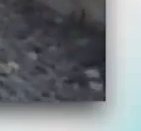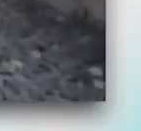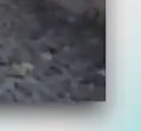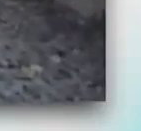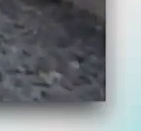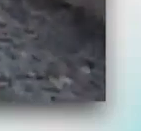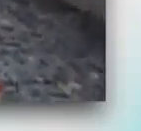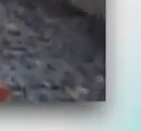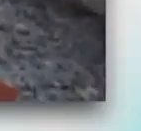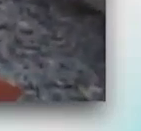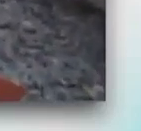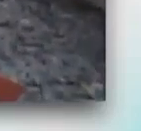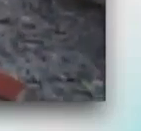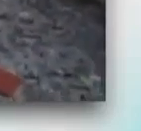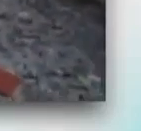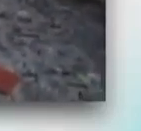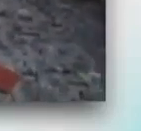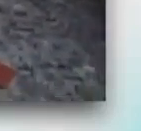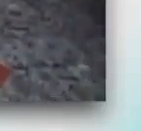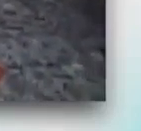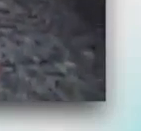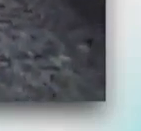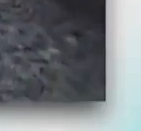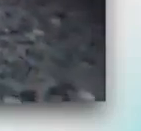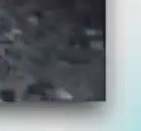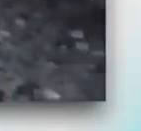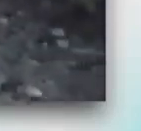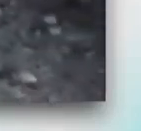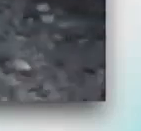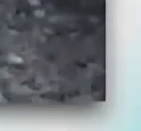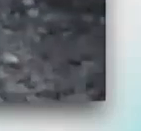guía, todos gritan ¡a la carga!